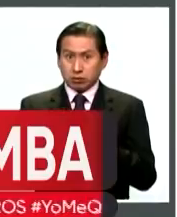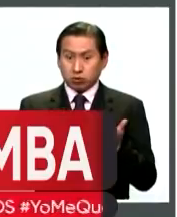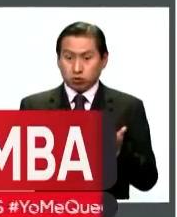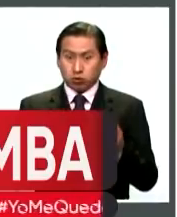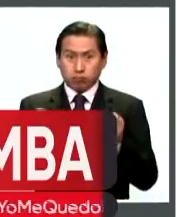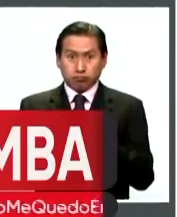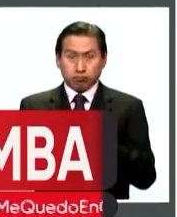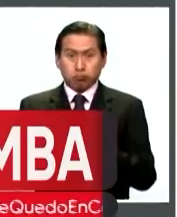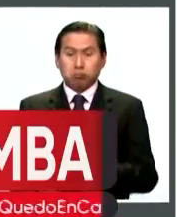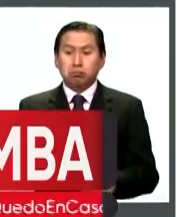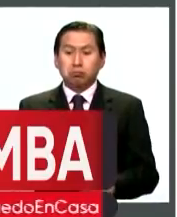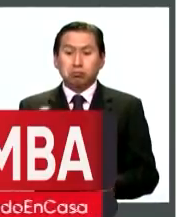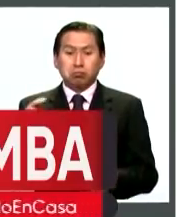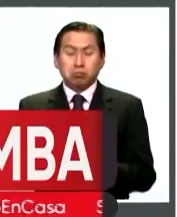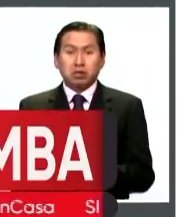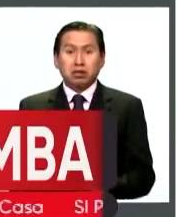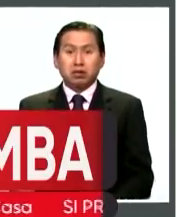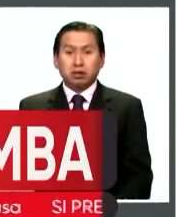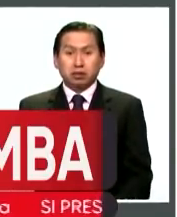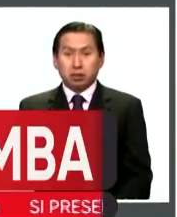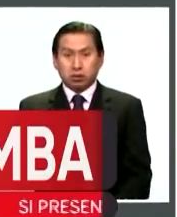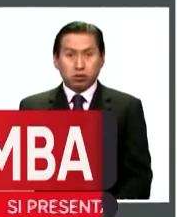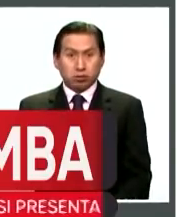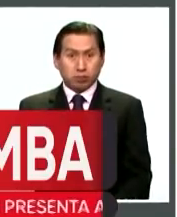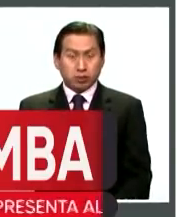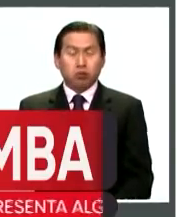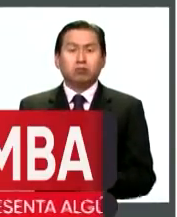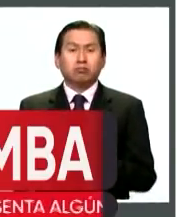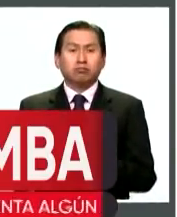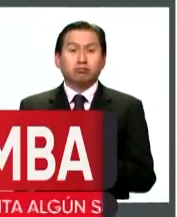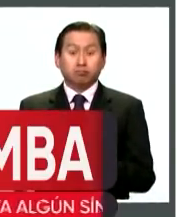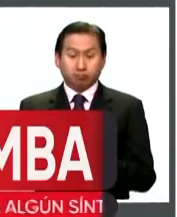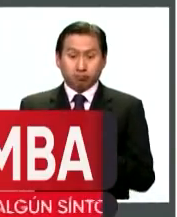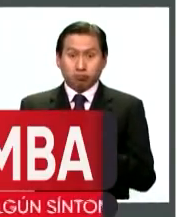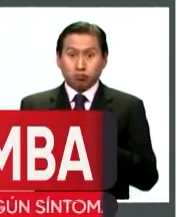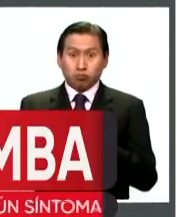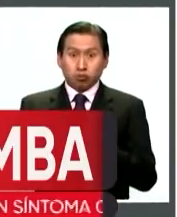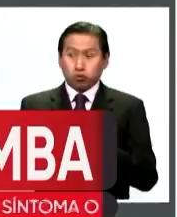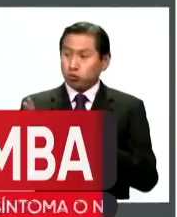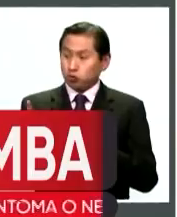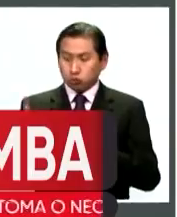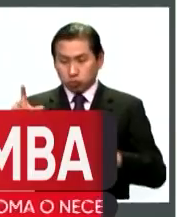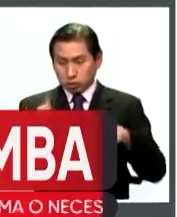hoy 1.321, mismos que en las próximas